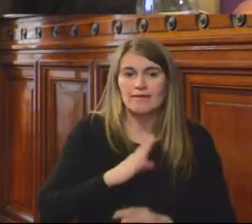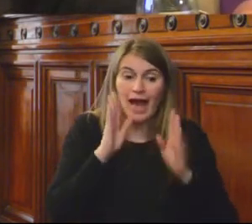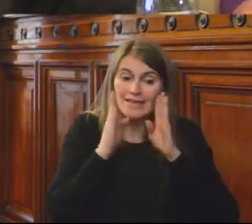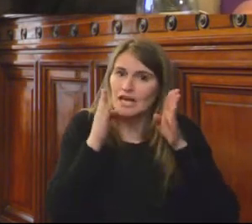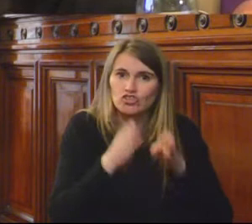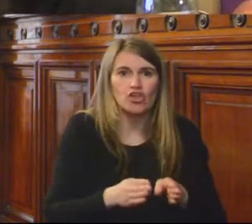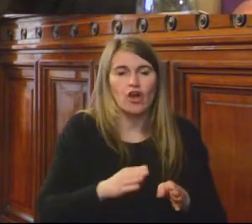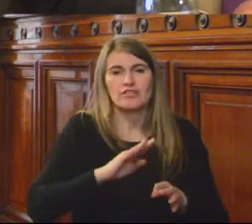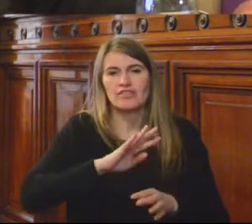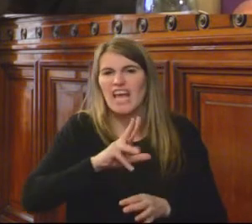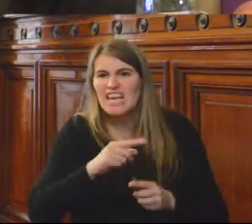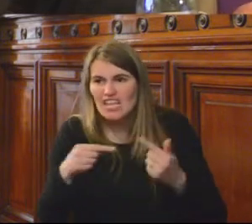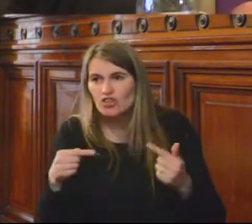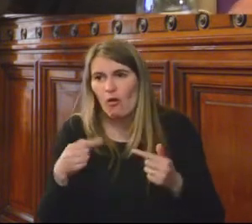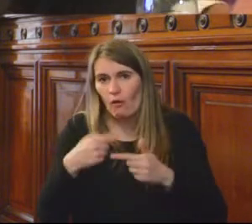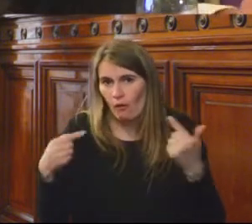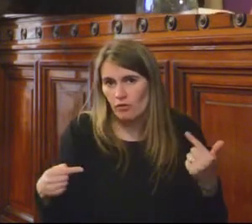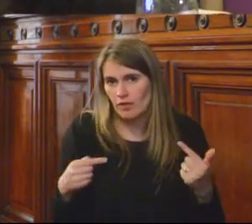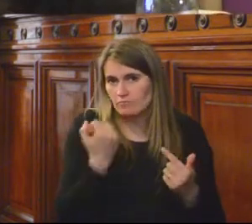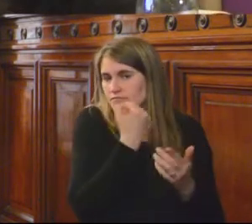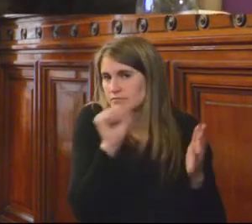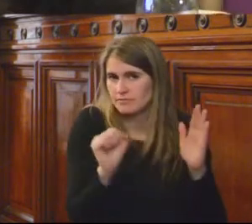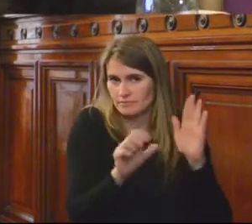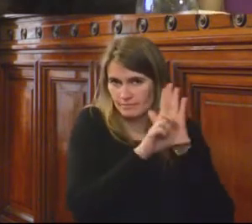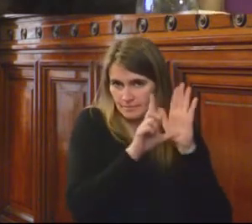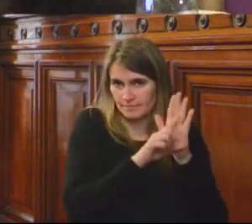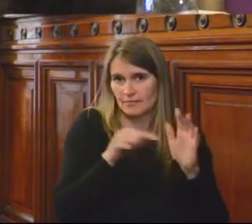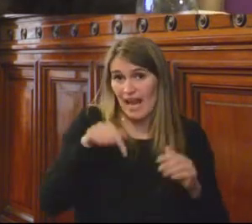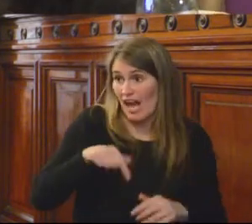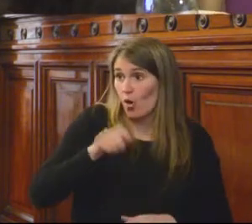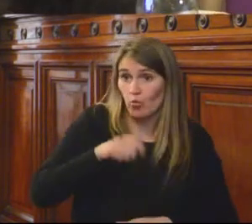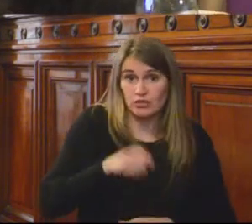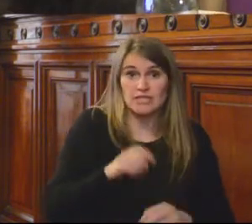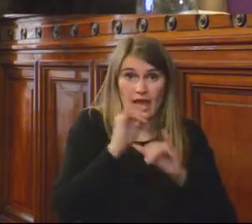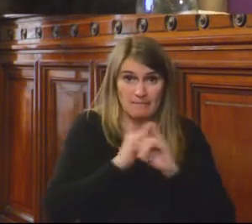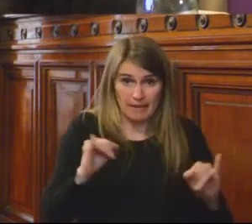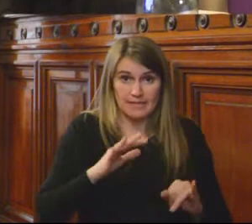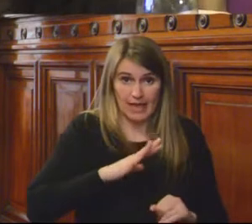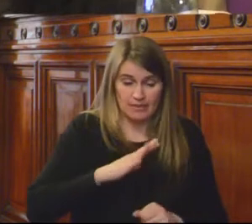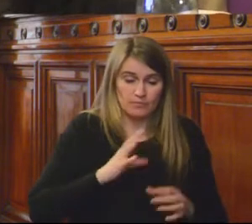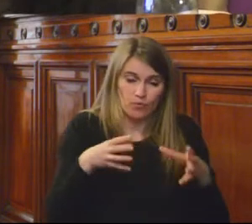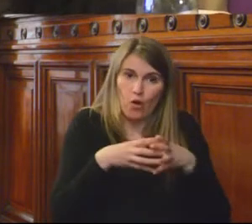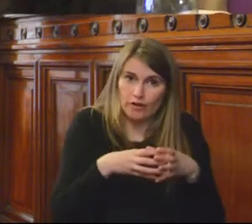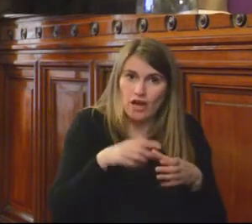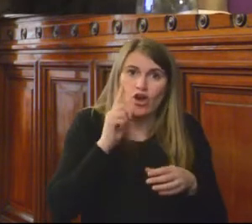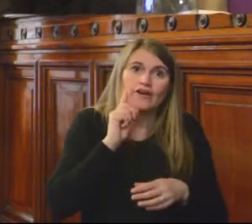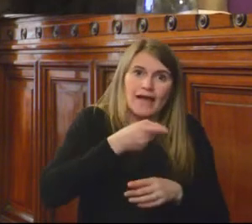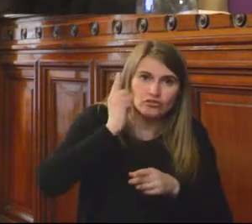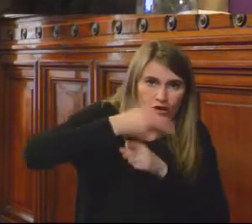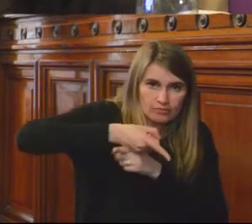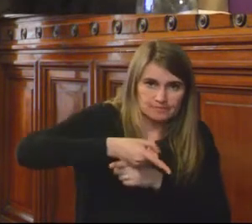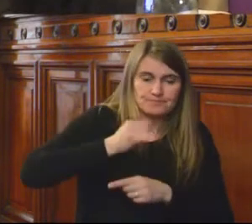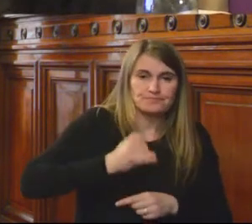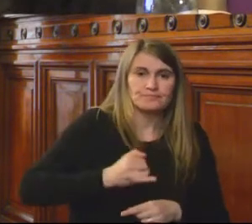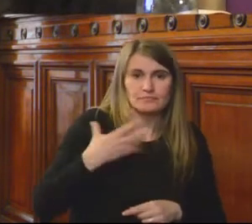son monitoreados por este Ministerio, el Ministerio de Relaciones Interiores, Justicia y Paz, órgano rector en materia de estadística criminal, destaca en términos generales